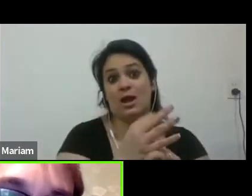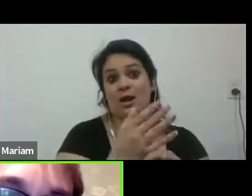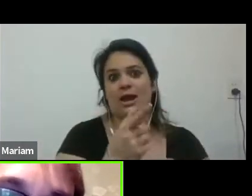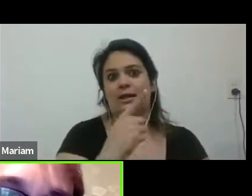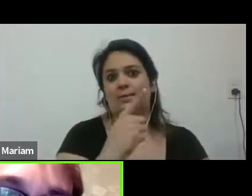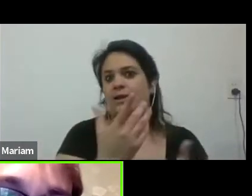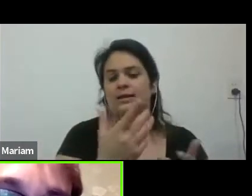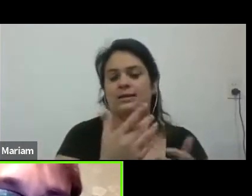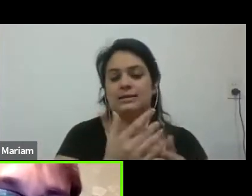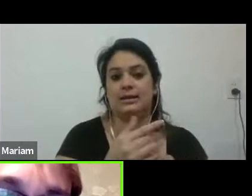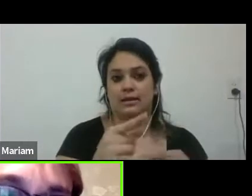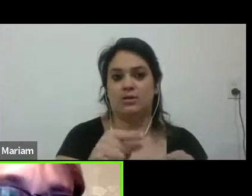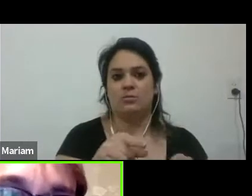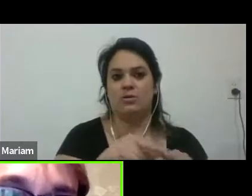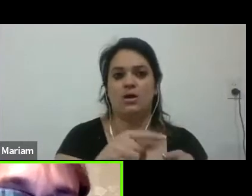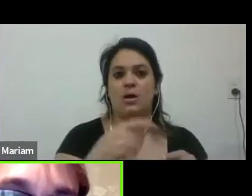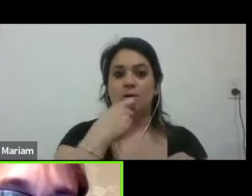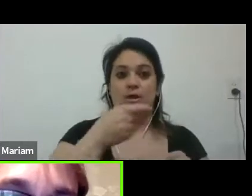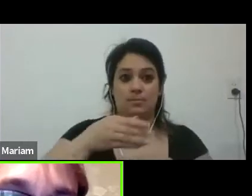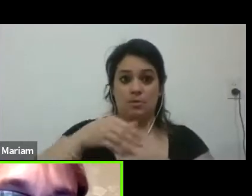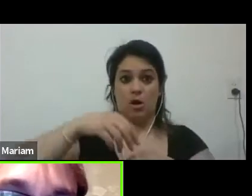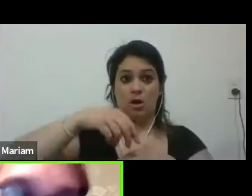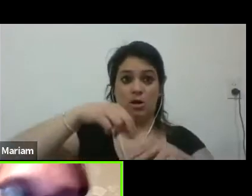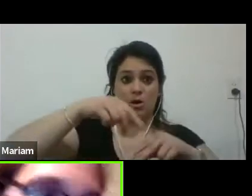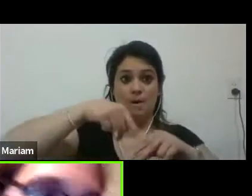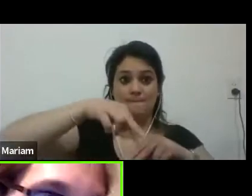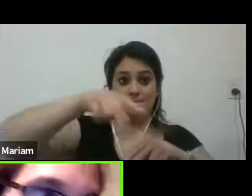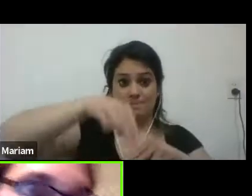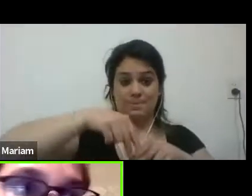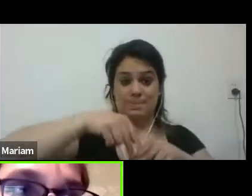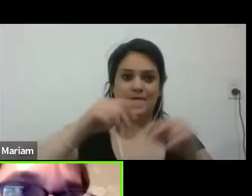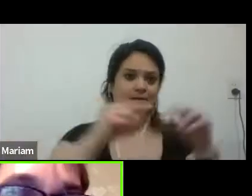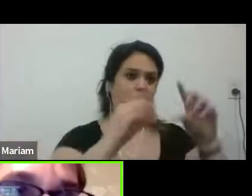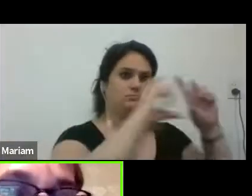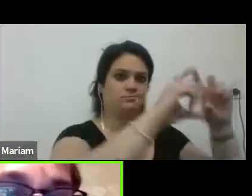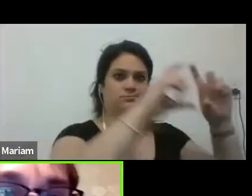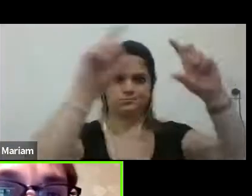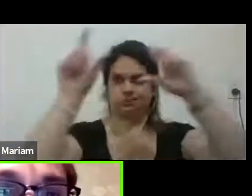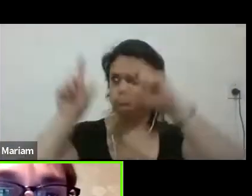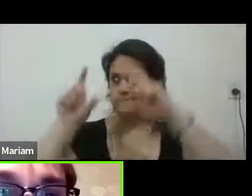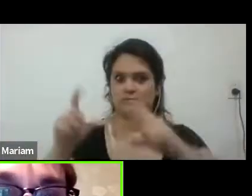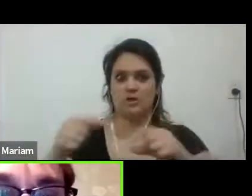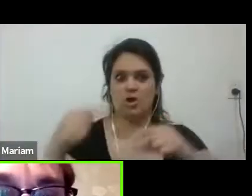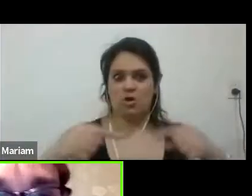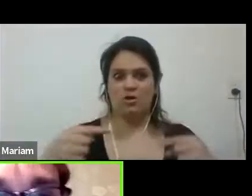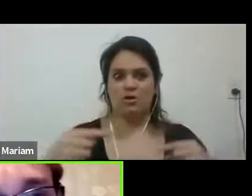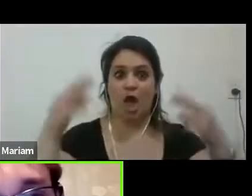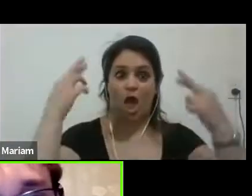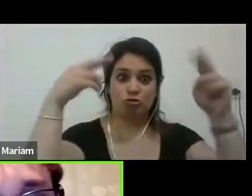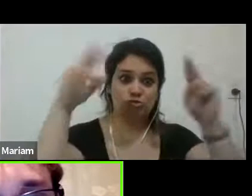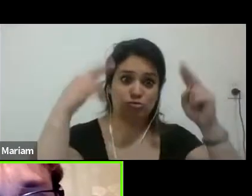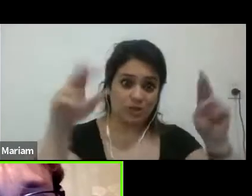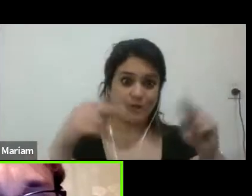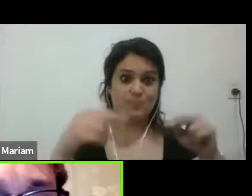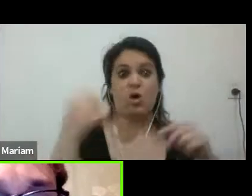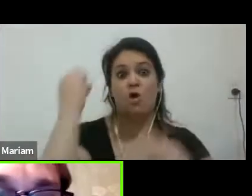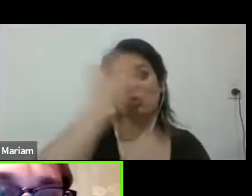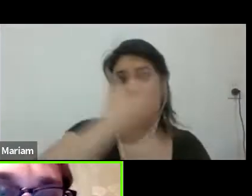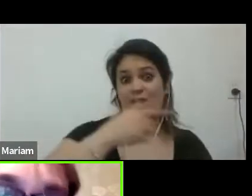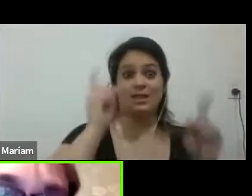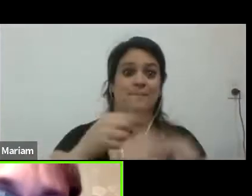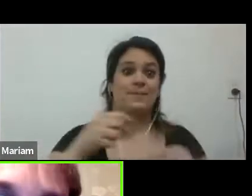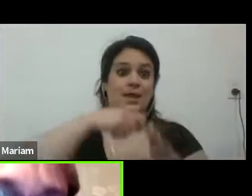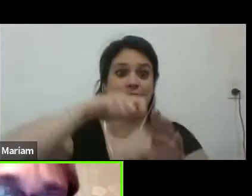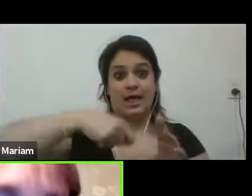significa que todos nuestros pasillos están decorados o ambientados con respecto al turismo la hostelería y gastronomía como